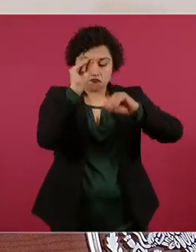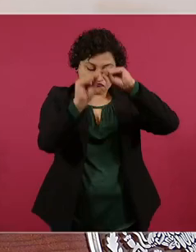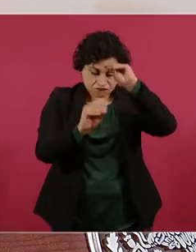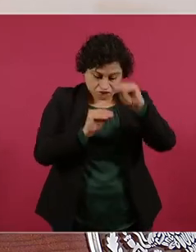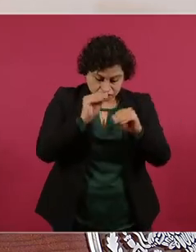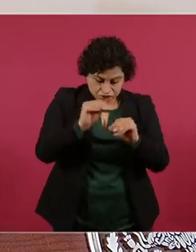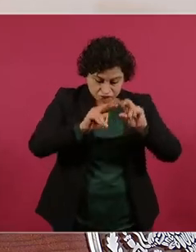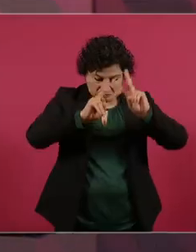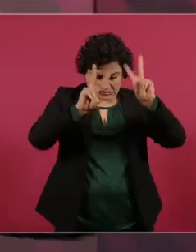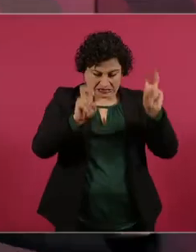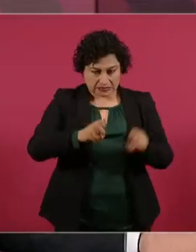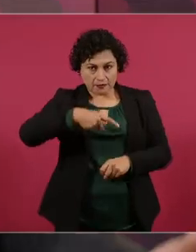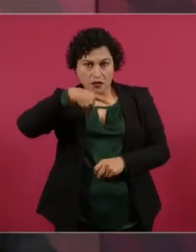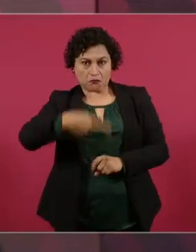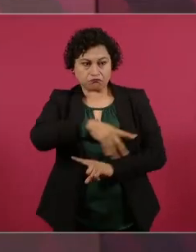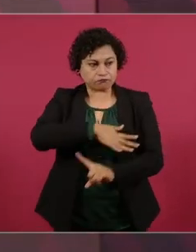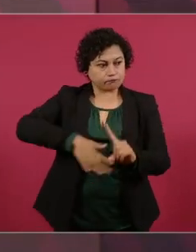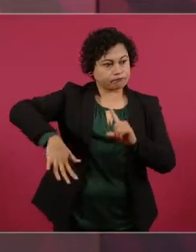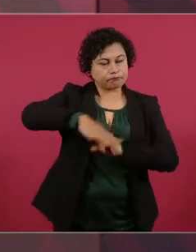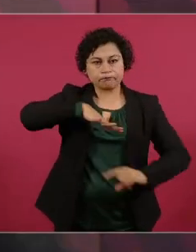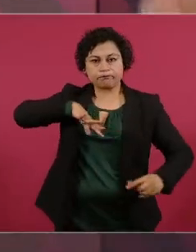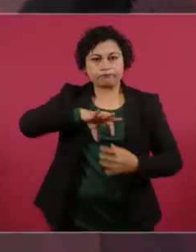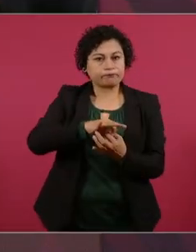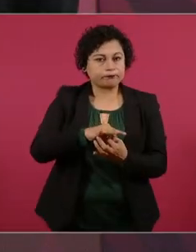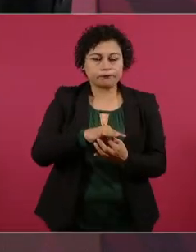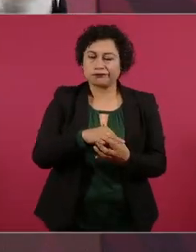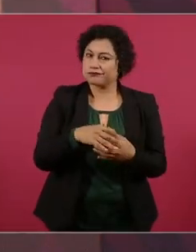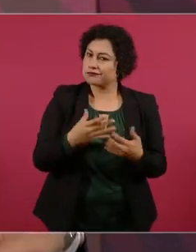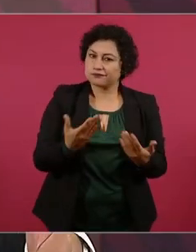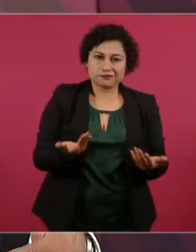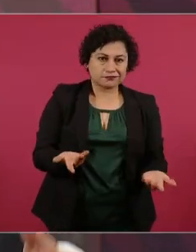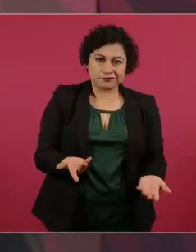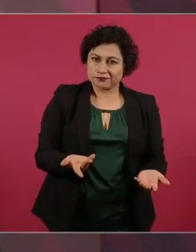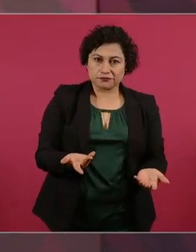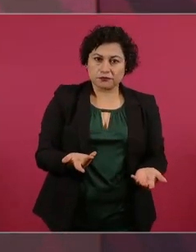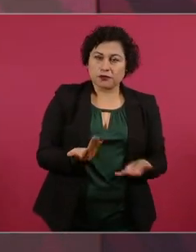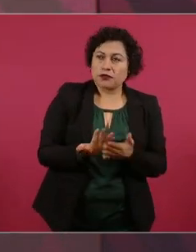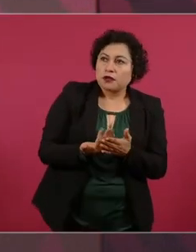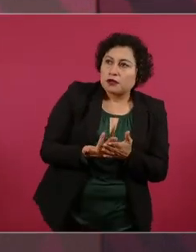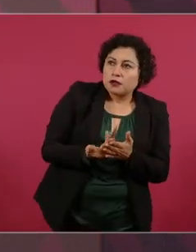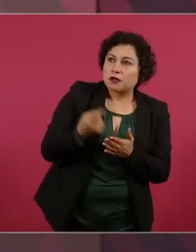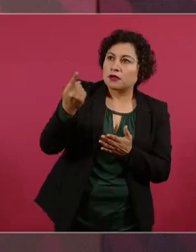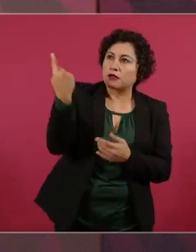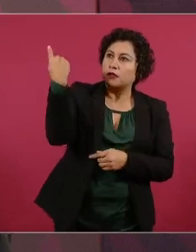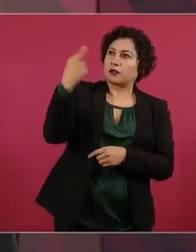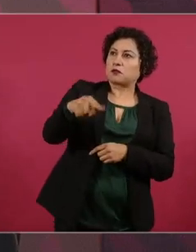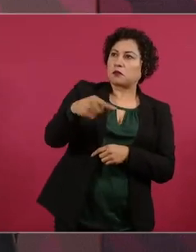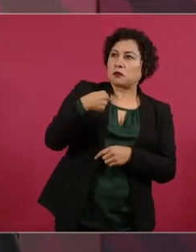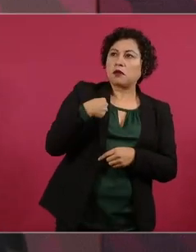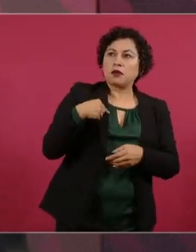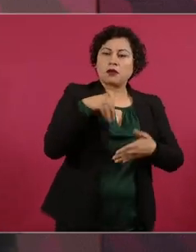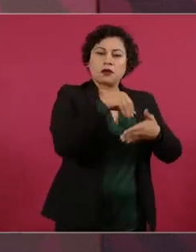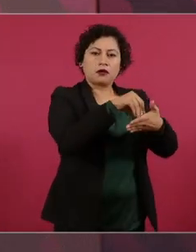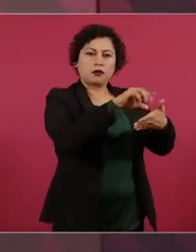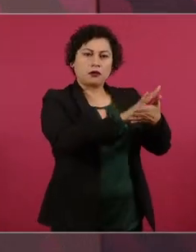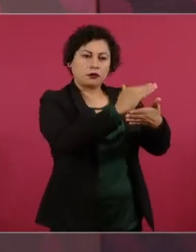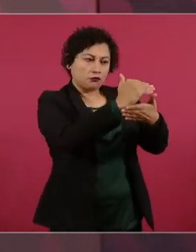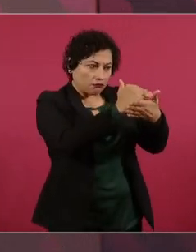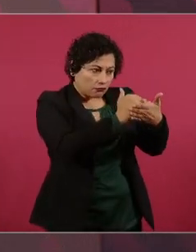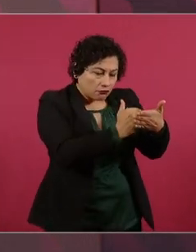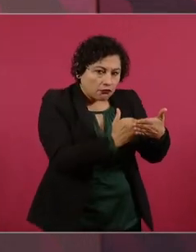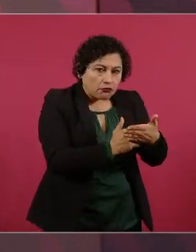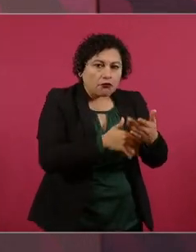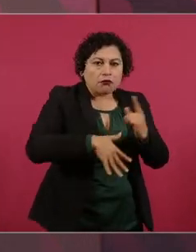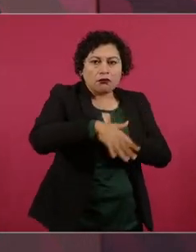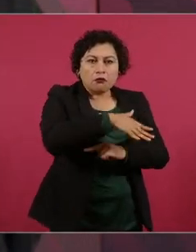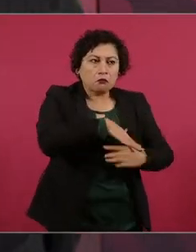de acuerdo a nuestras necesidades, nos las imponían. El Fondo Monetario Internacional empezó con